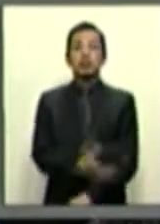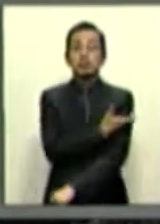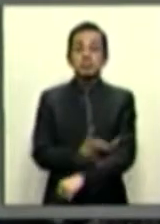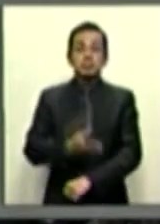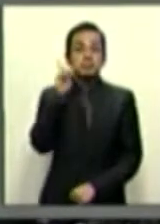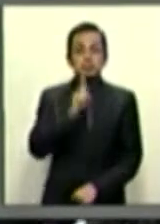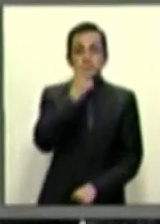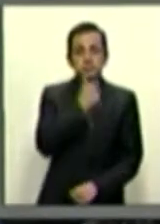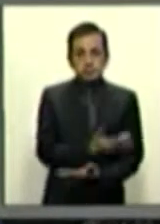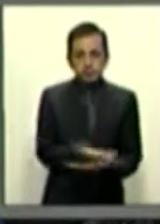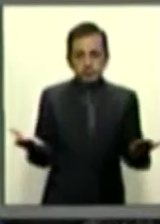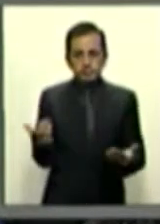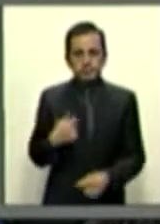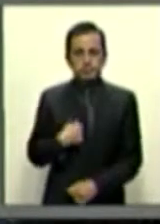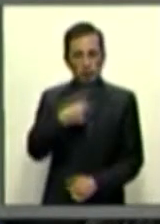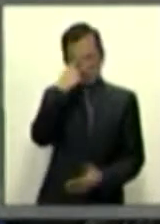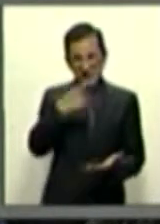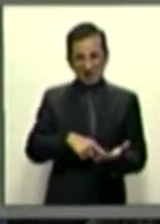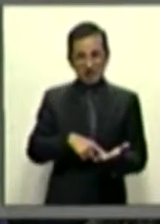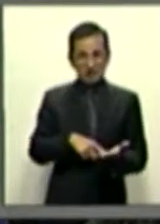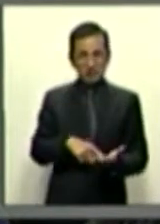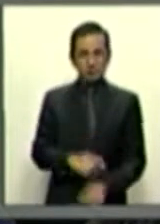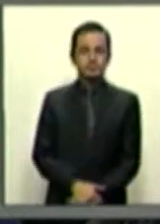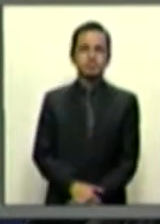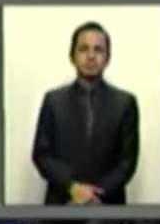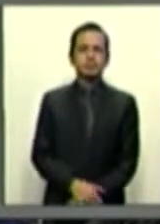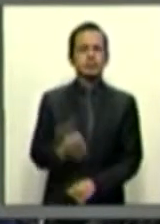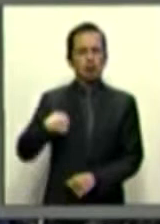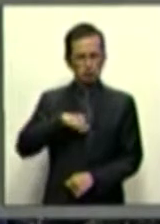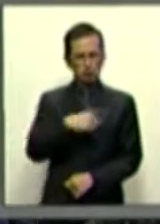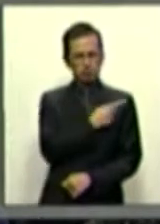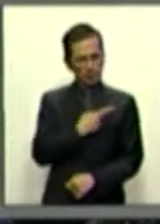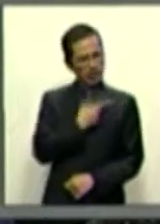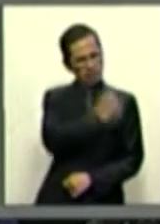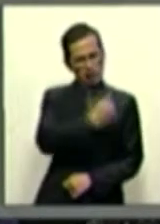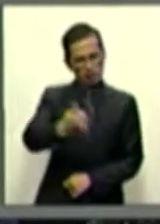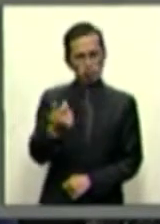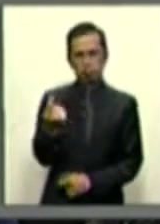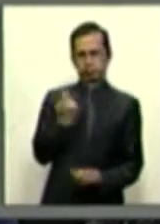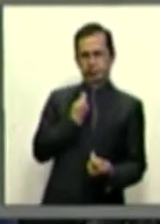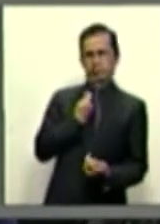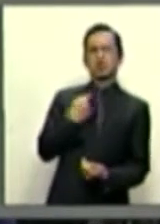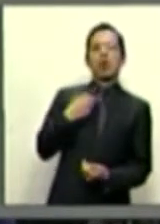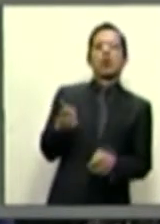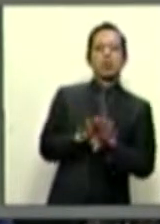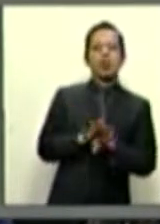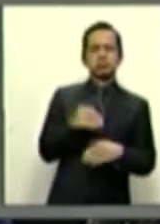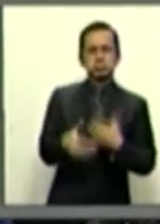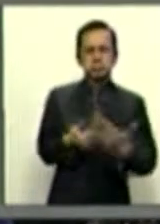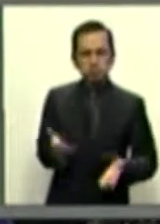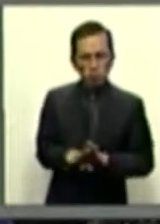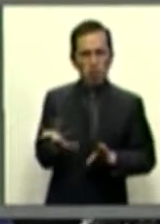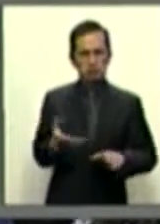parece que revisar nuestro actuar es una responsabilidad en este día.